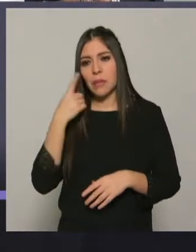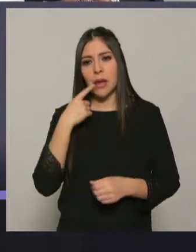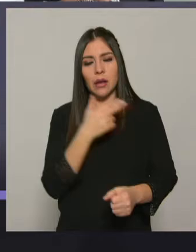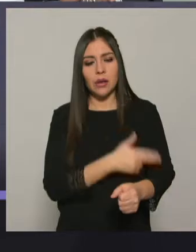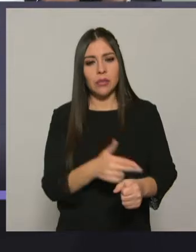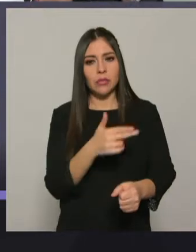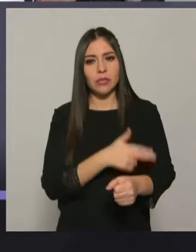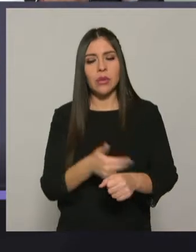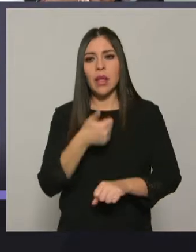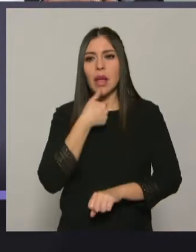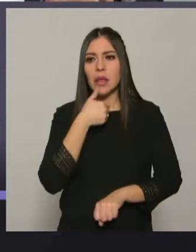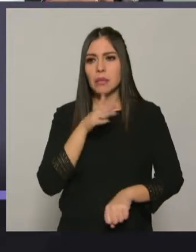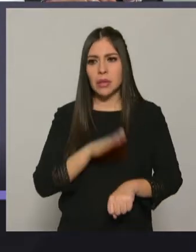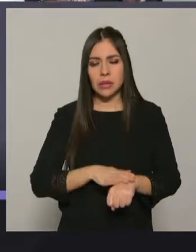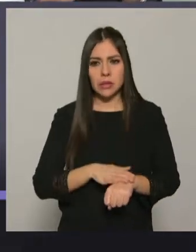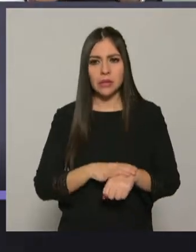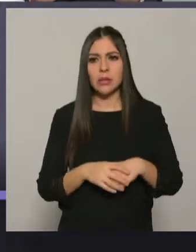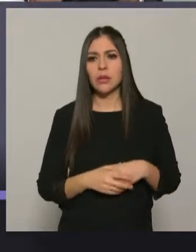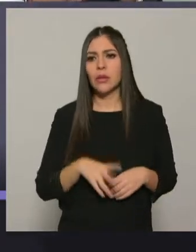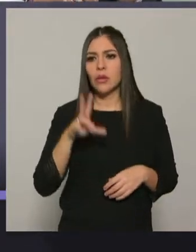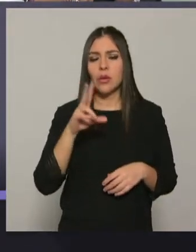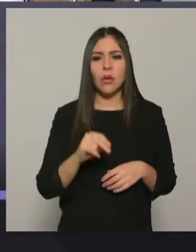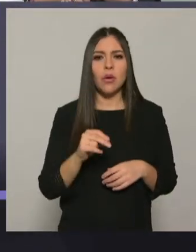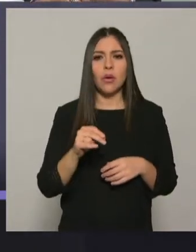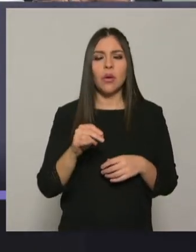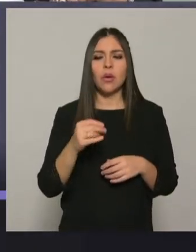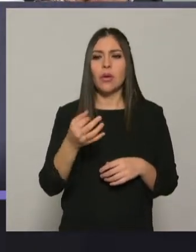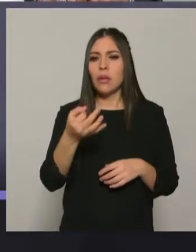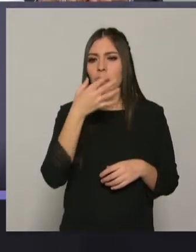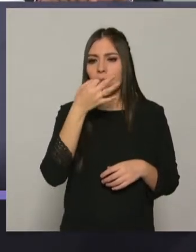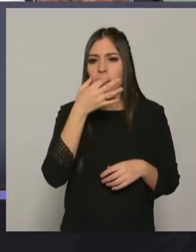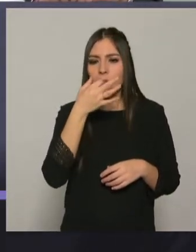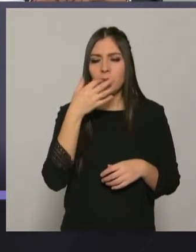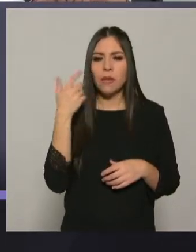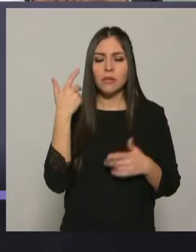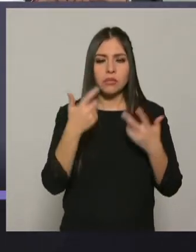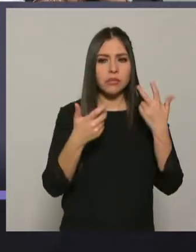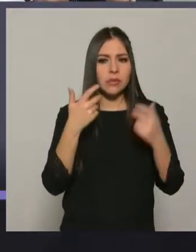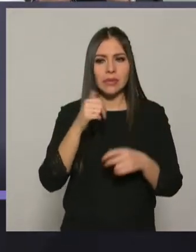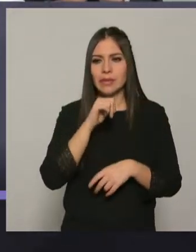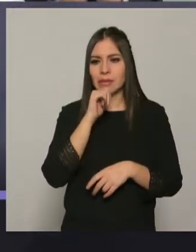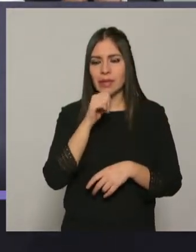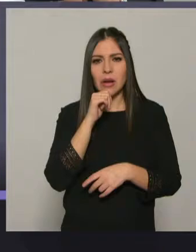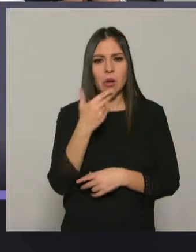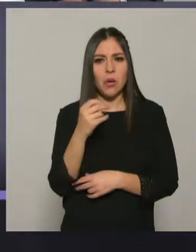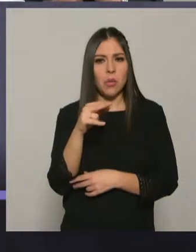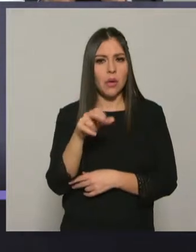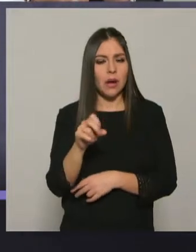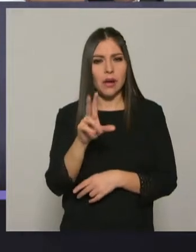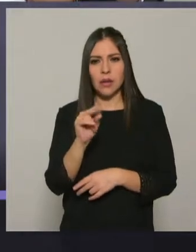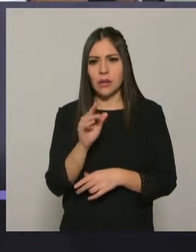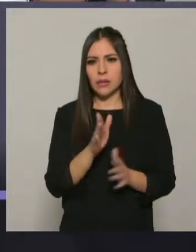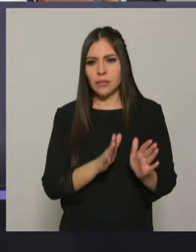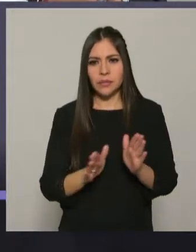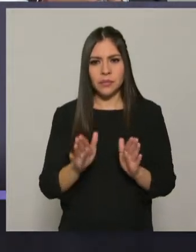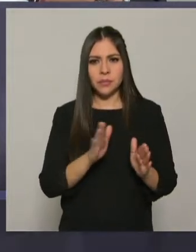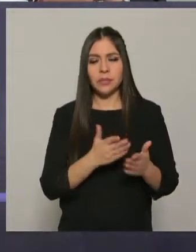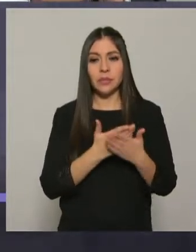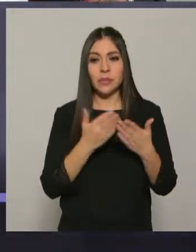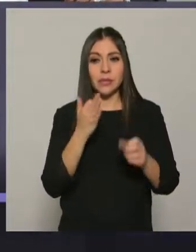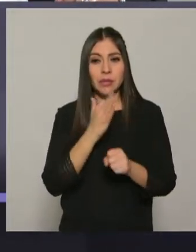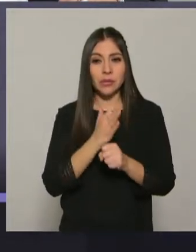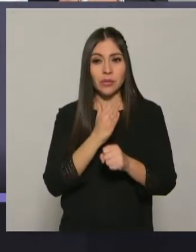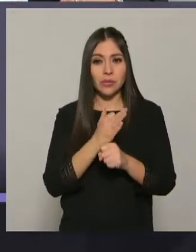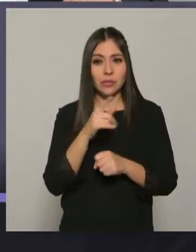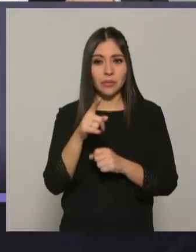administrativo, sin procesos hormonales, sin procesos médicos de ninguna clase. Y esta reforma que se está proponiendo ahorita